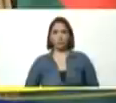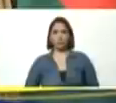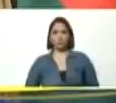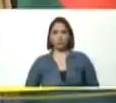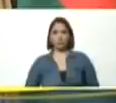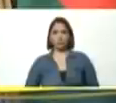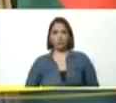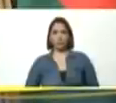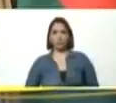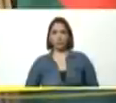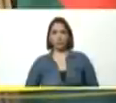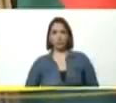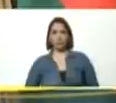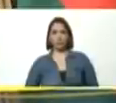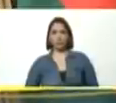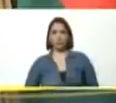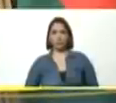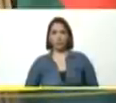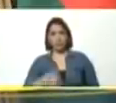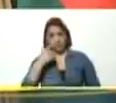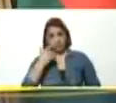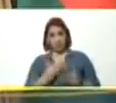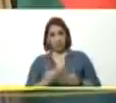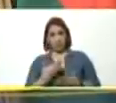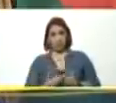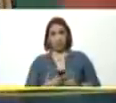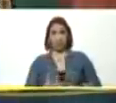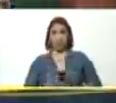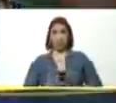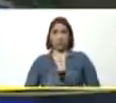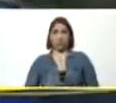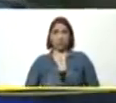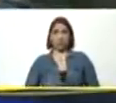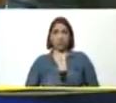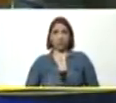y fui testigo directo